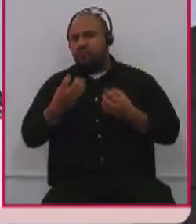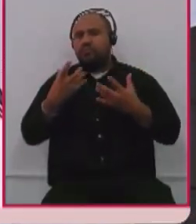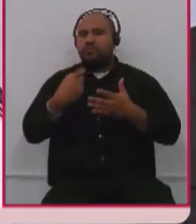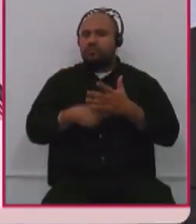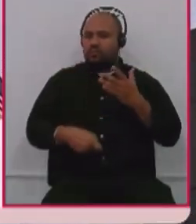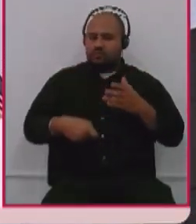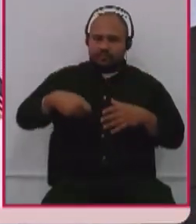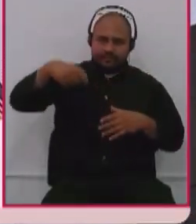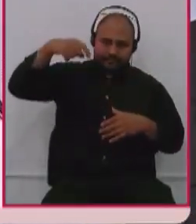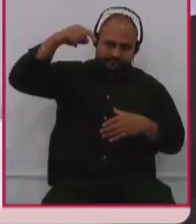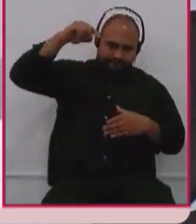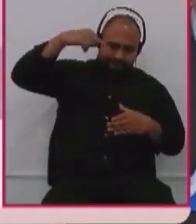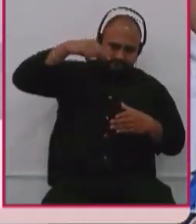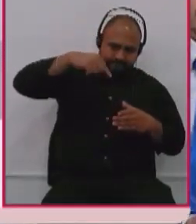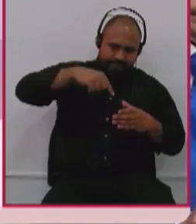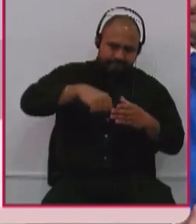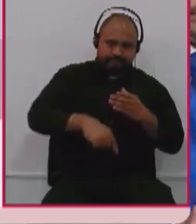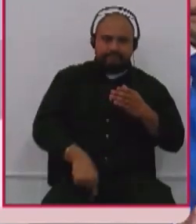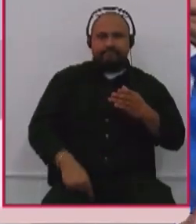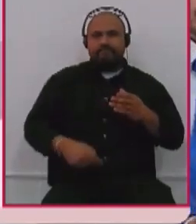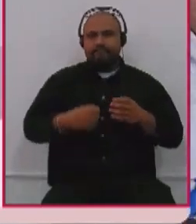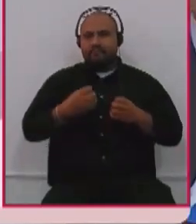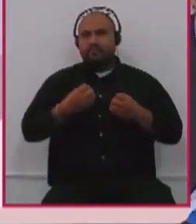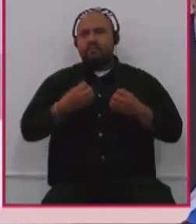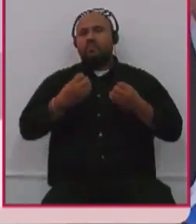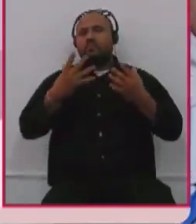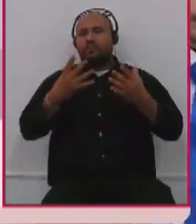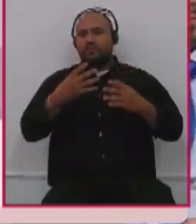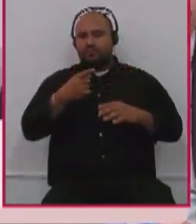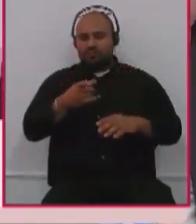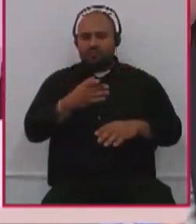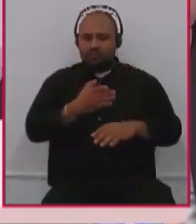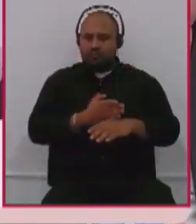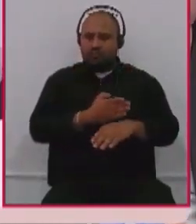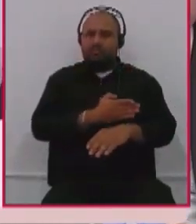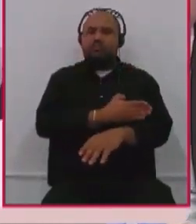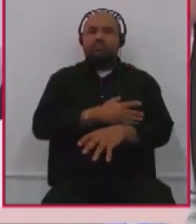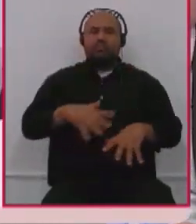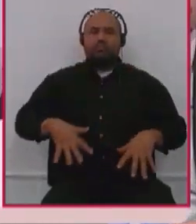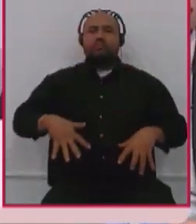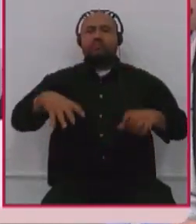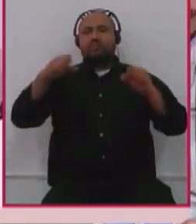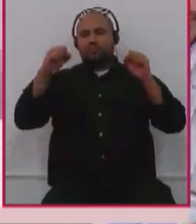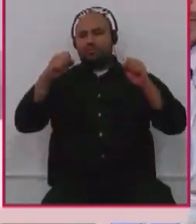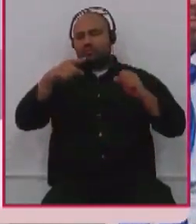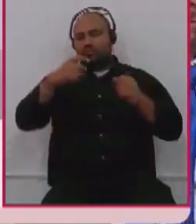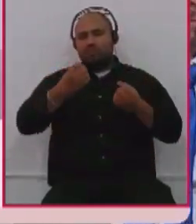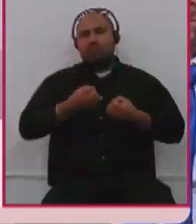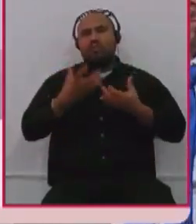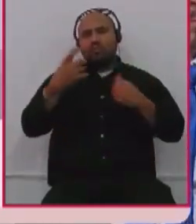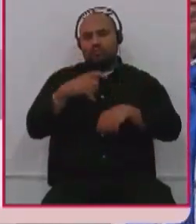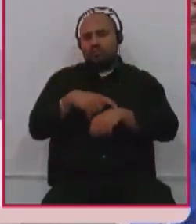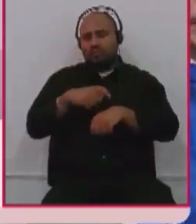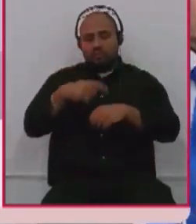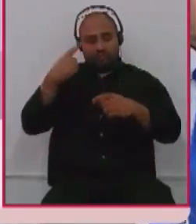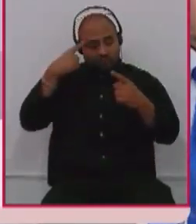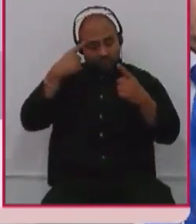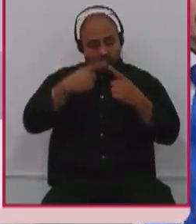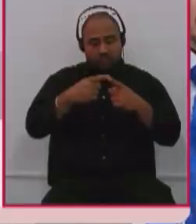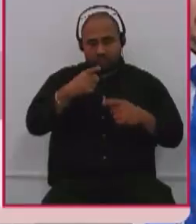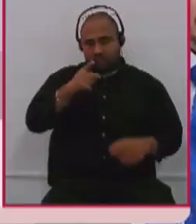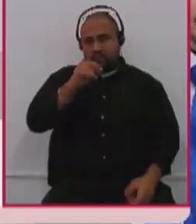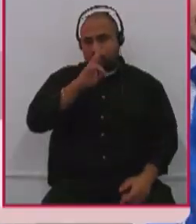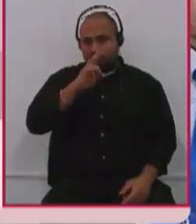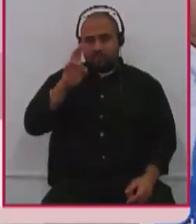perforación? ¿Y cuánto has avanzado en recuperación? ¿Y hasta cuándo piensan llegar? Estabas en